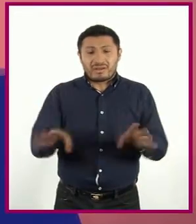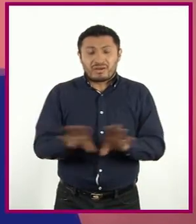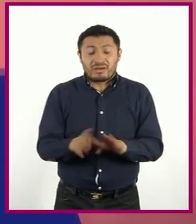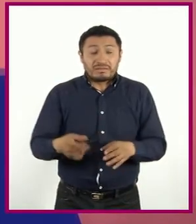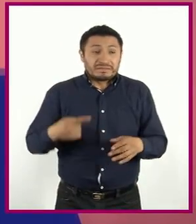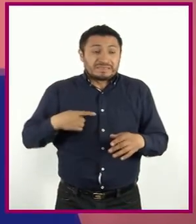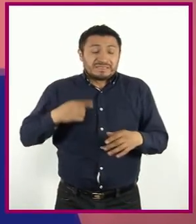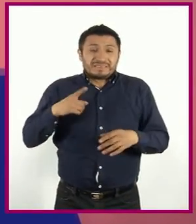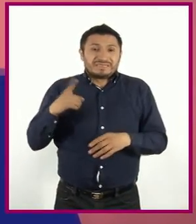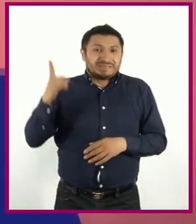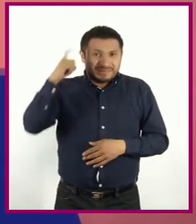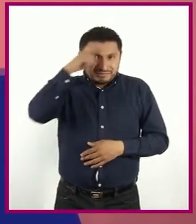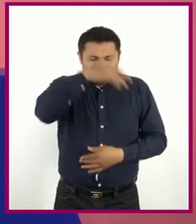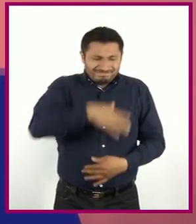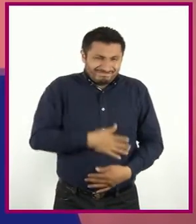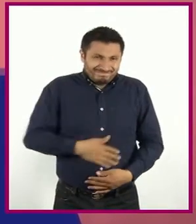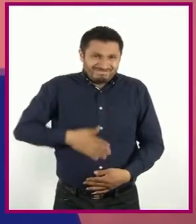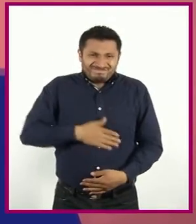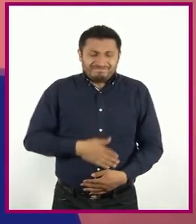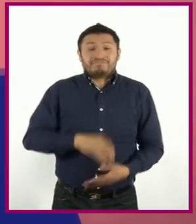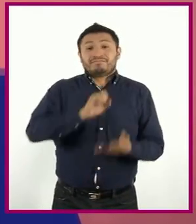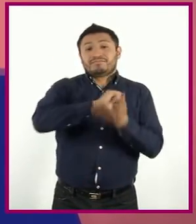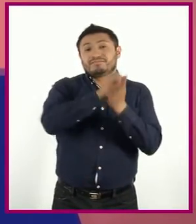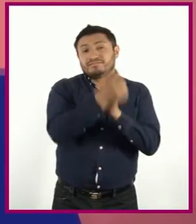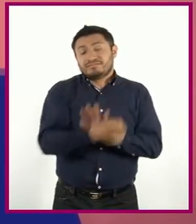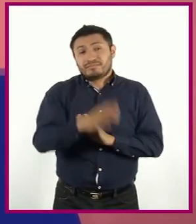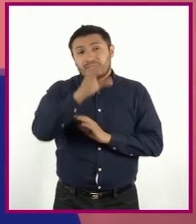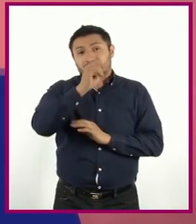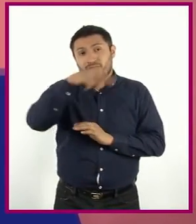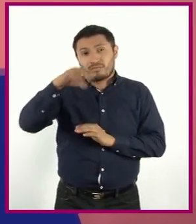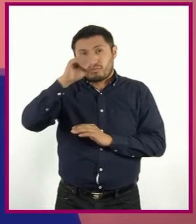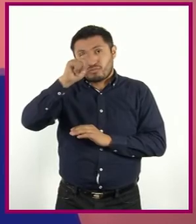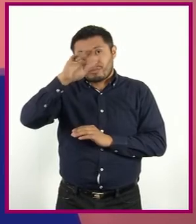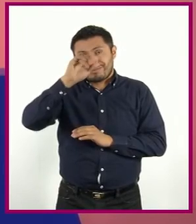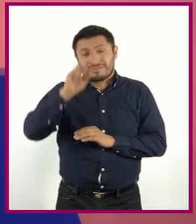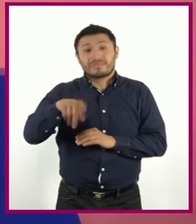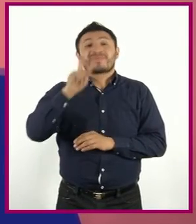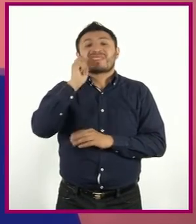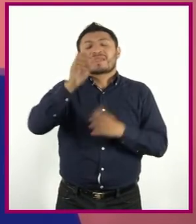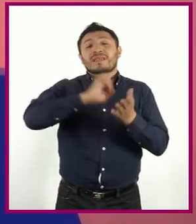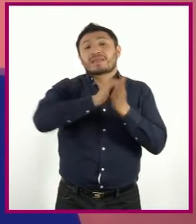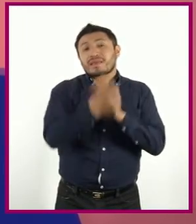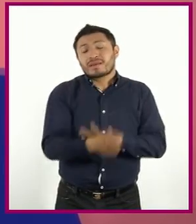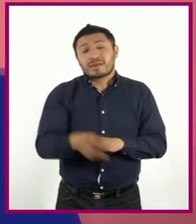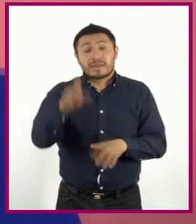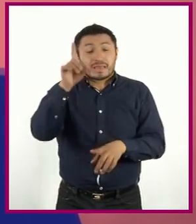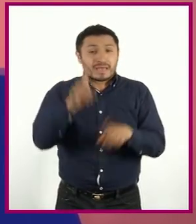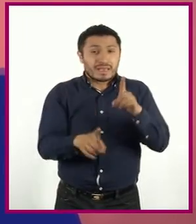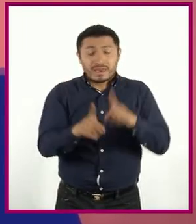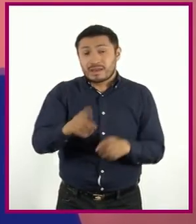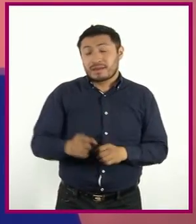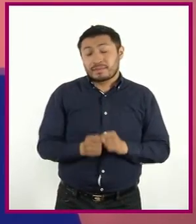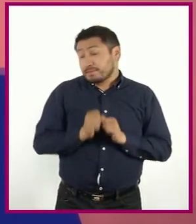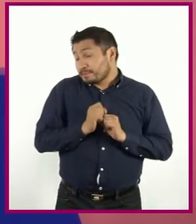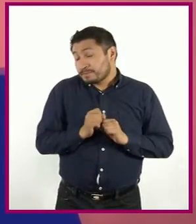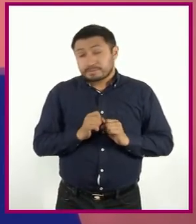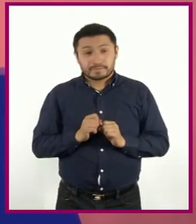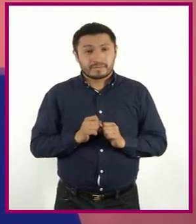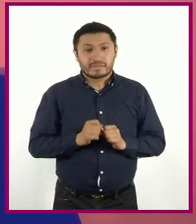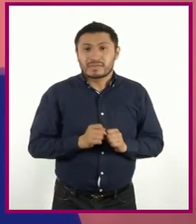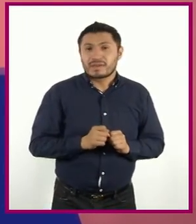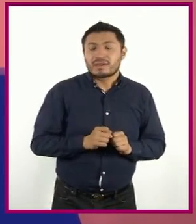indigestas. Sinonimia de connotación. La sinonimia, en estos casos, es relativa o subjetiva